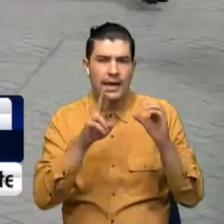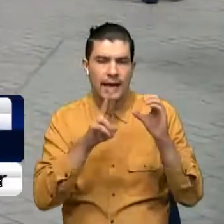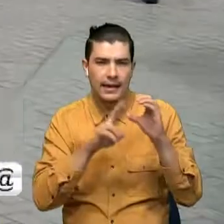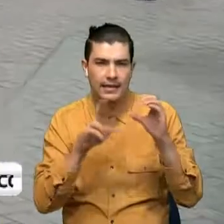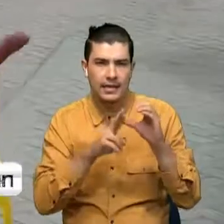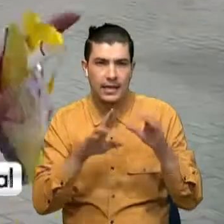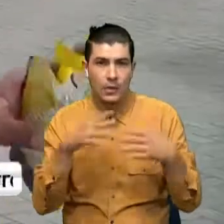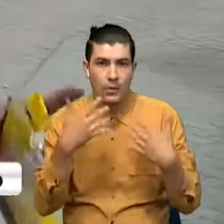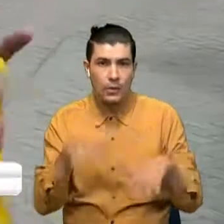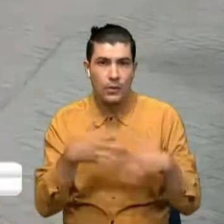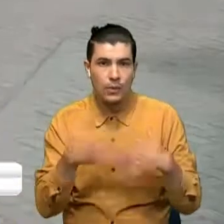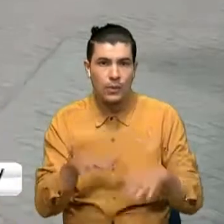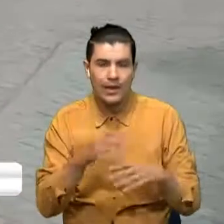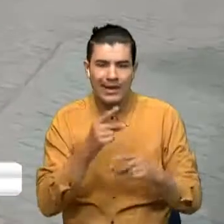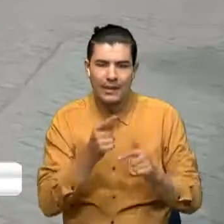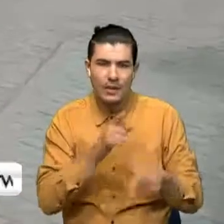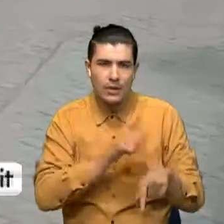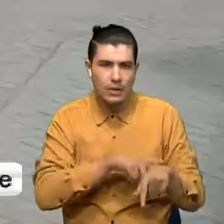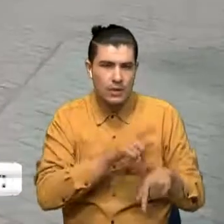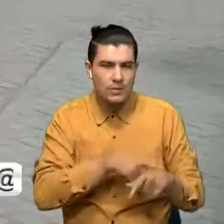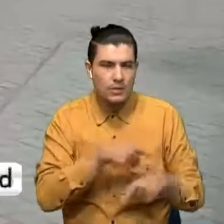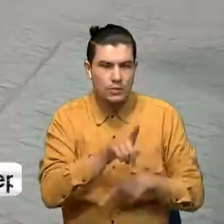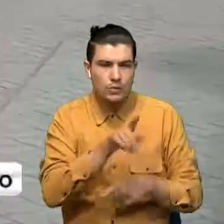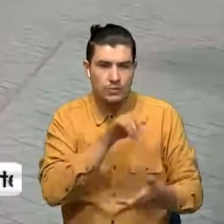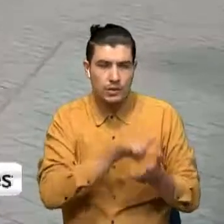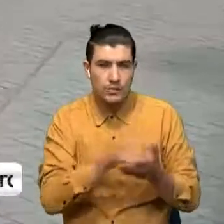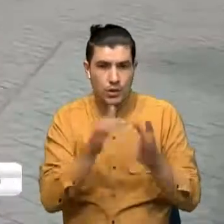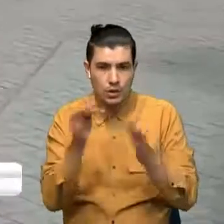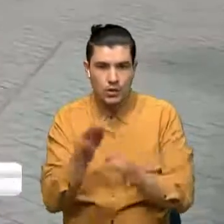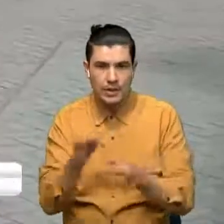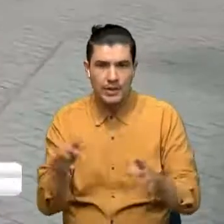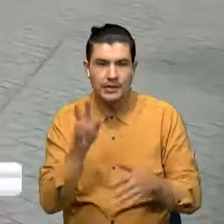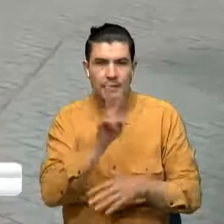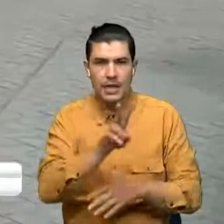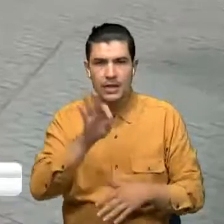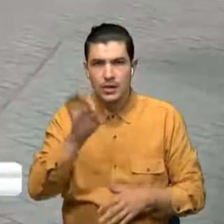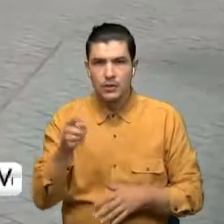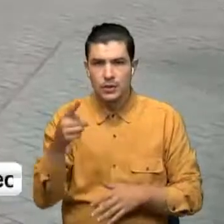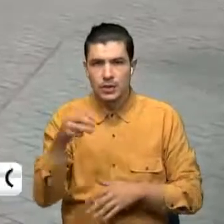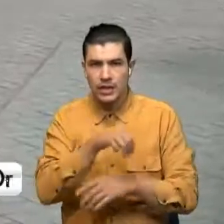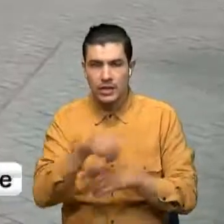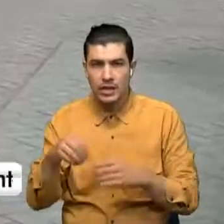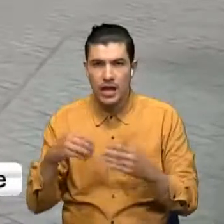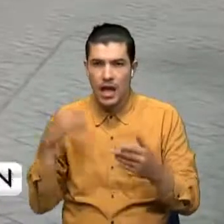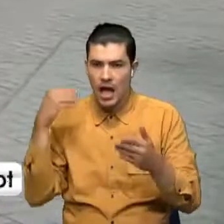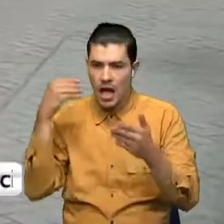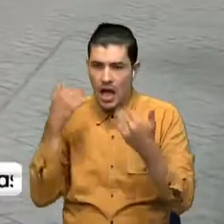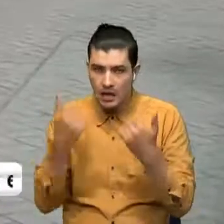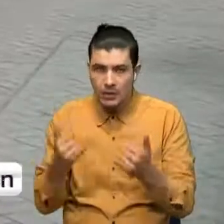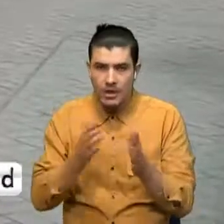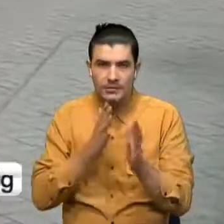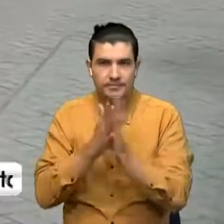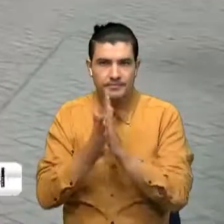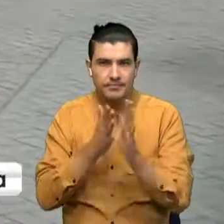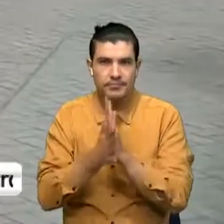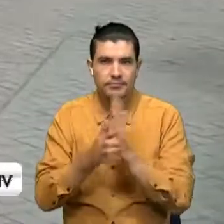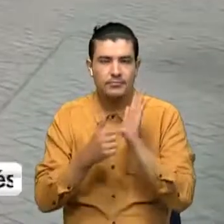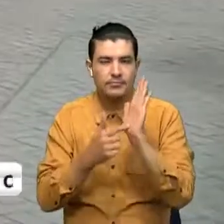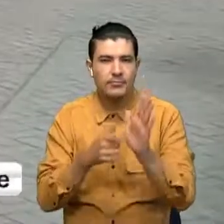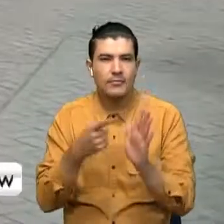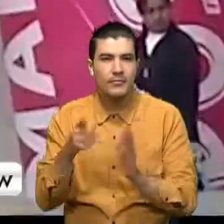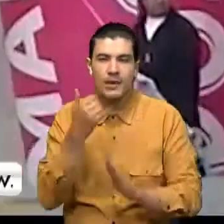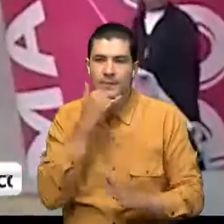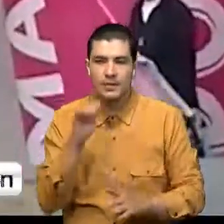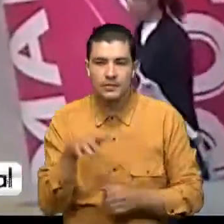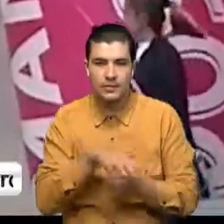individual entre huasca y cesc y le en total se transitaron 28 kilómetros y acá les presentamos pormenores de esta